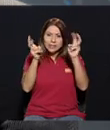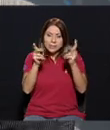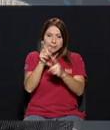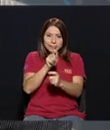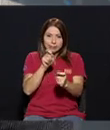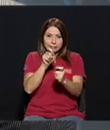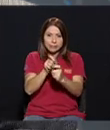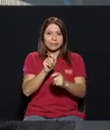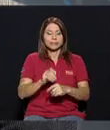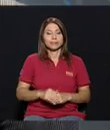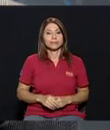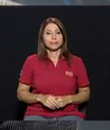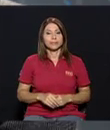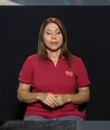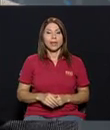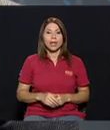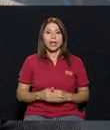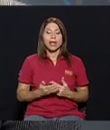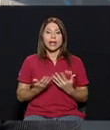aspecto muy concreto.